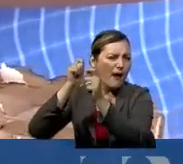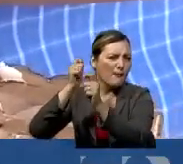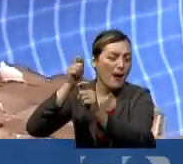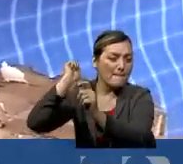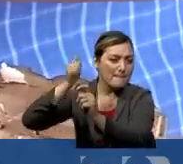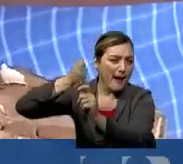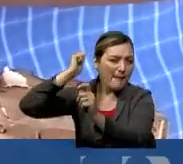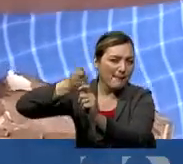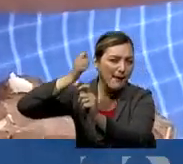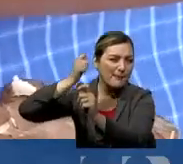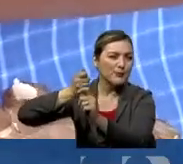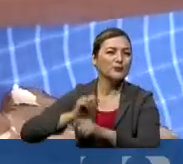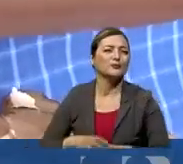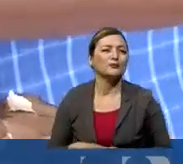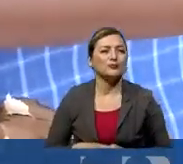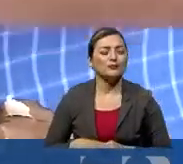gubia.